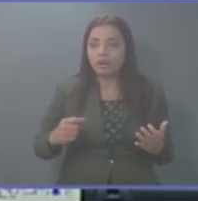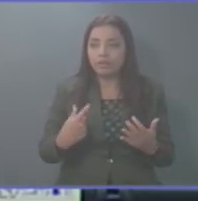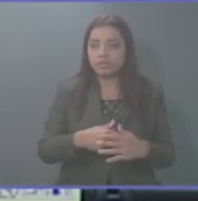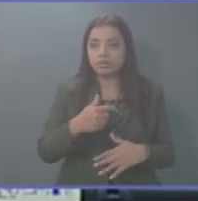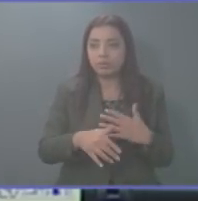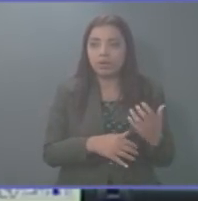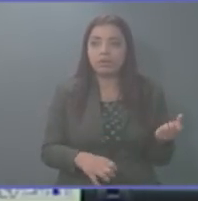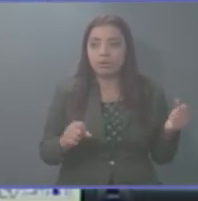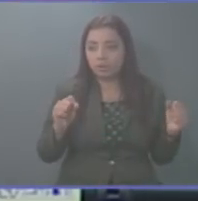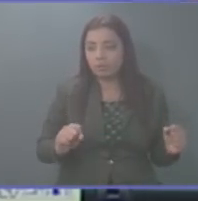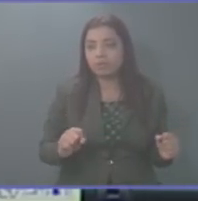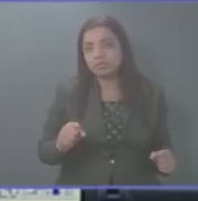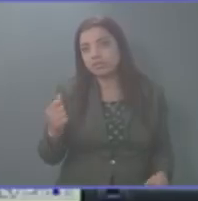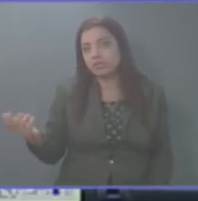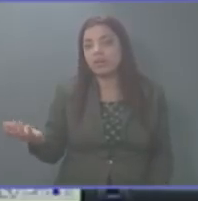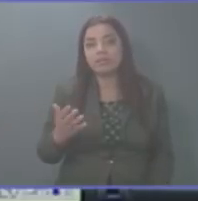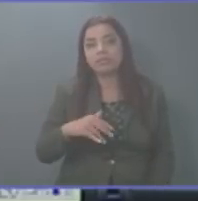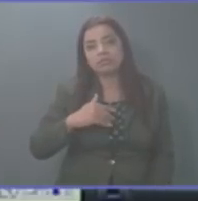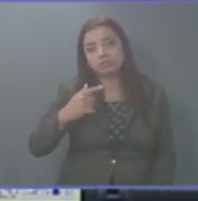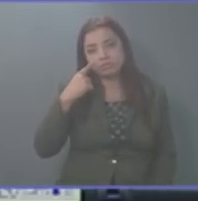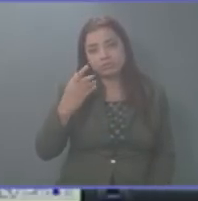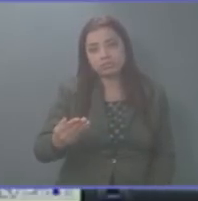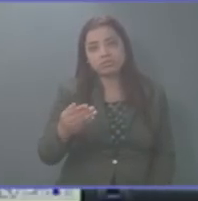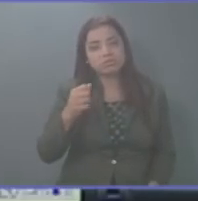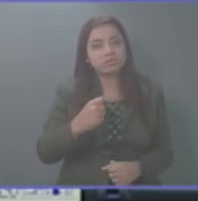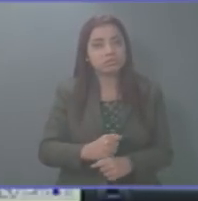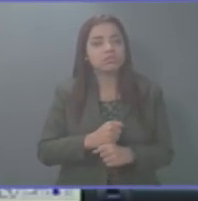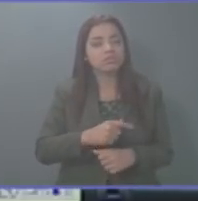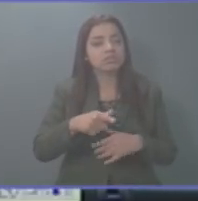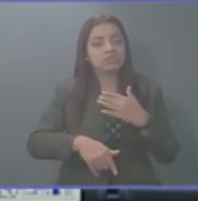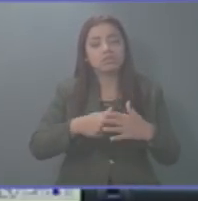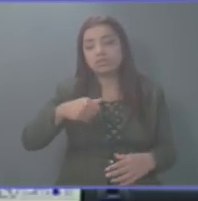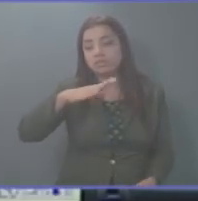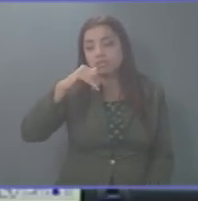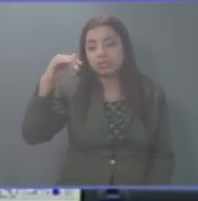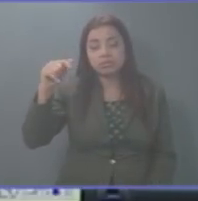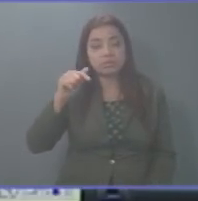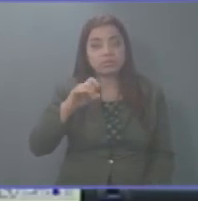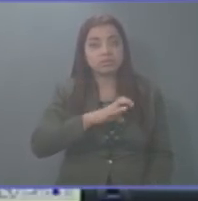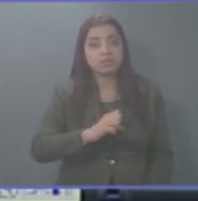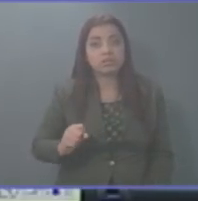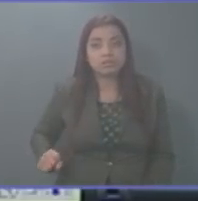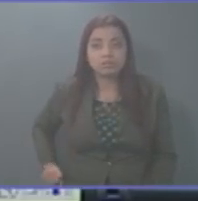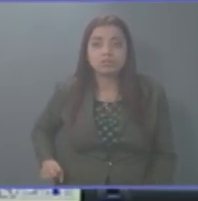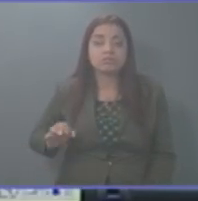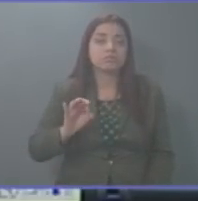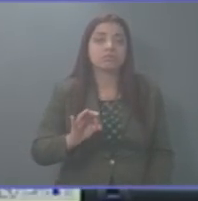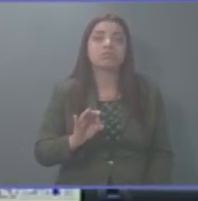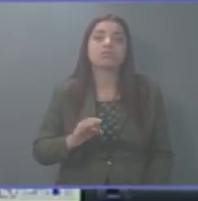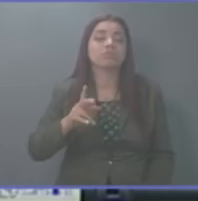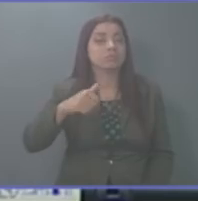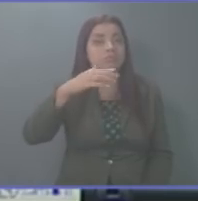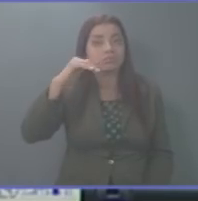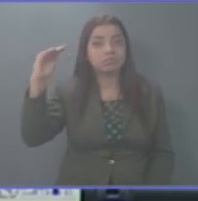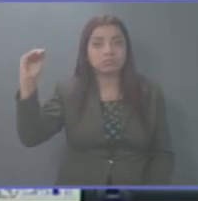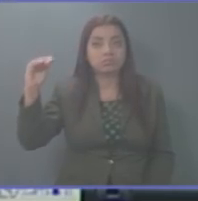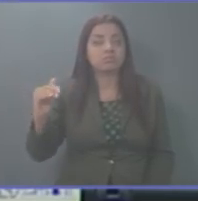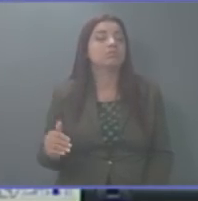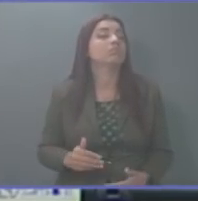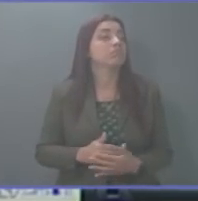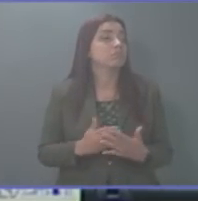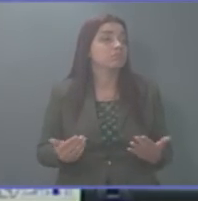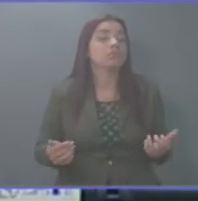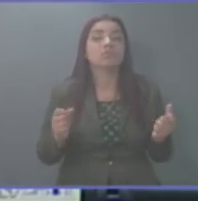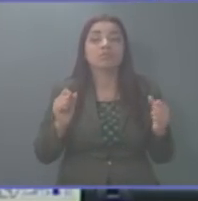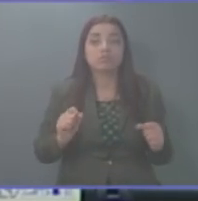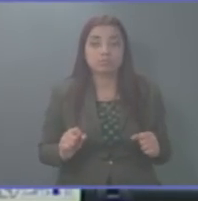allá incluso, no solo de garantizarle el voto en el exterior a los salvadoreños que residen en otros países, sino también de